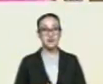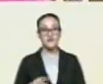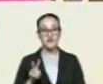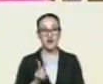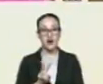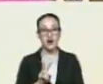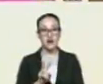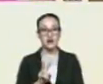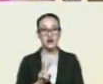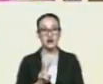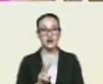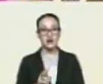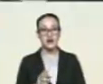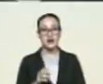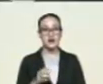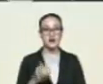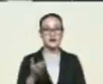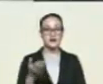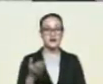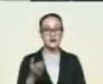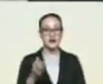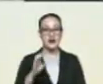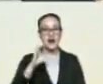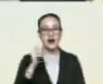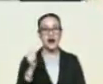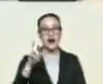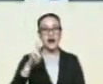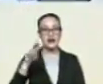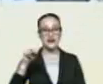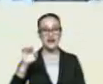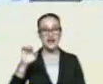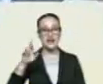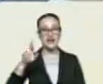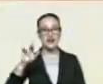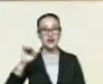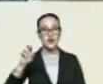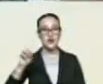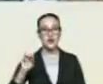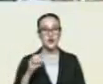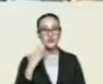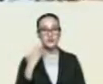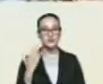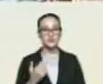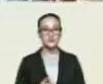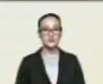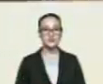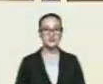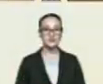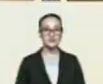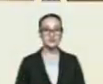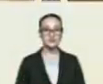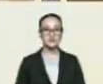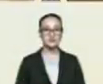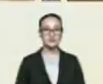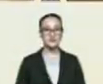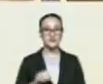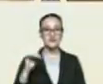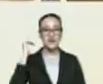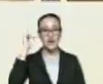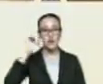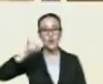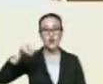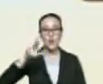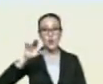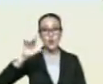Vargas, General Jorge García Carneiro, del Estado Yaracuy, Julio León